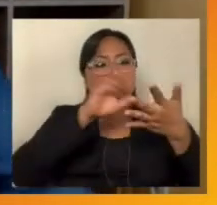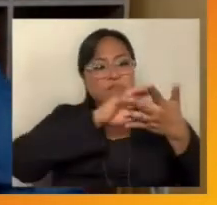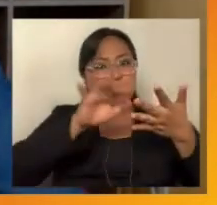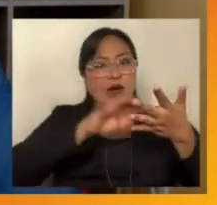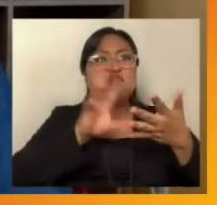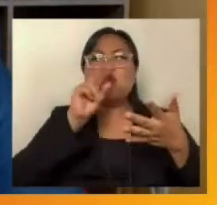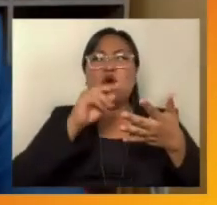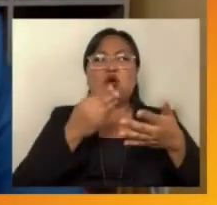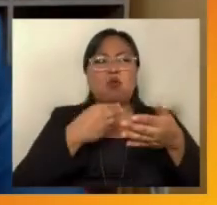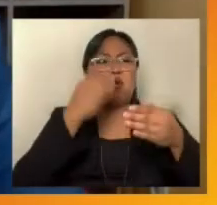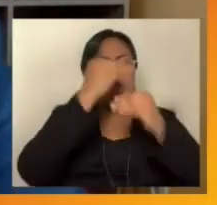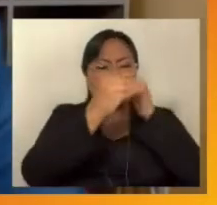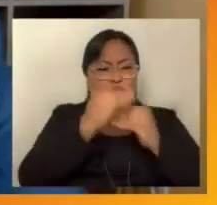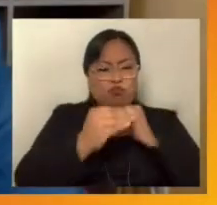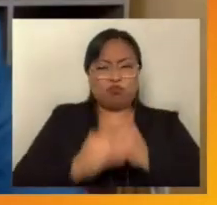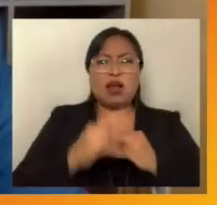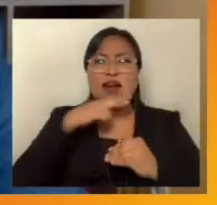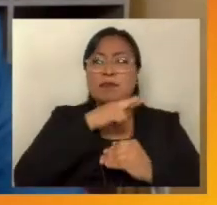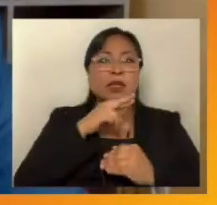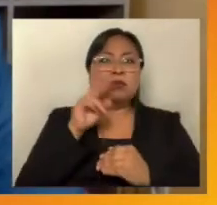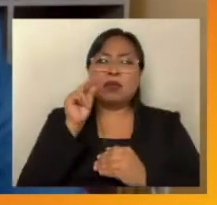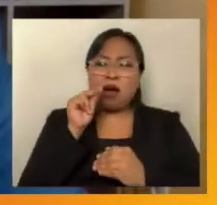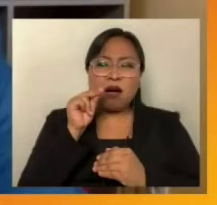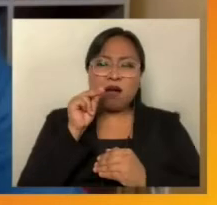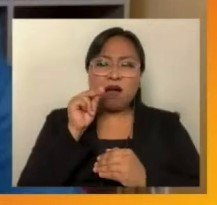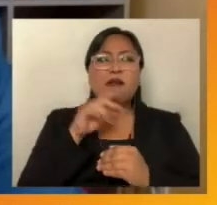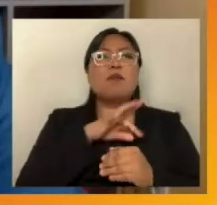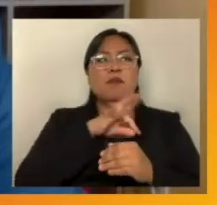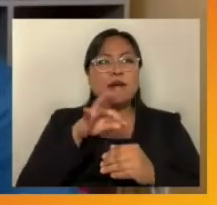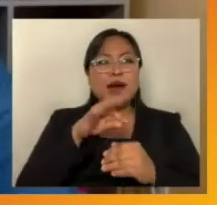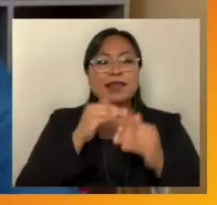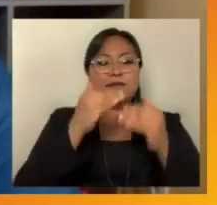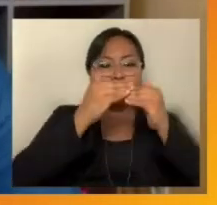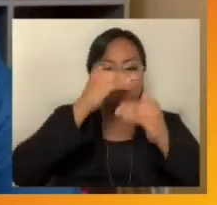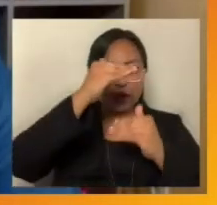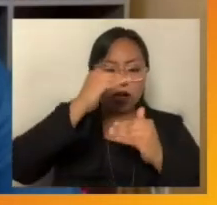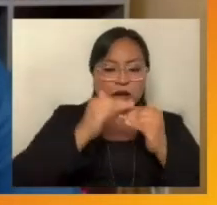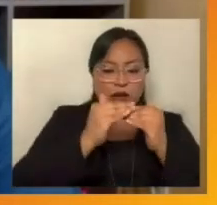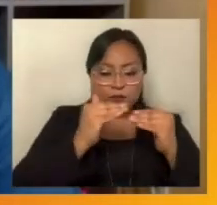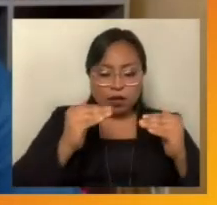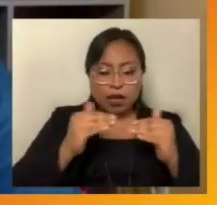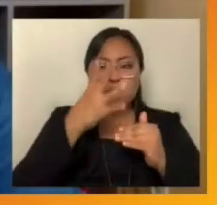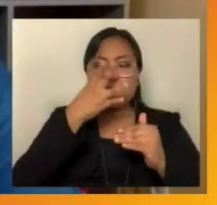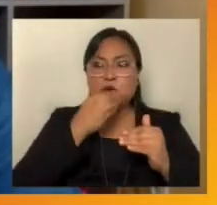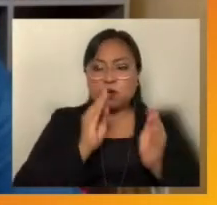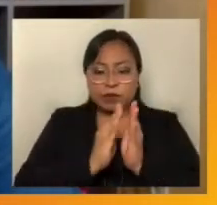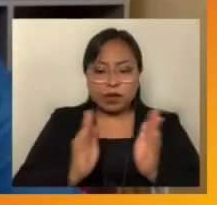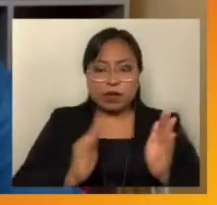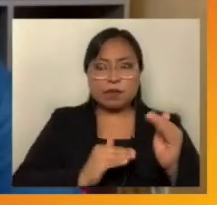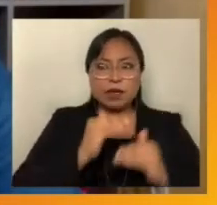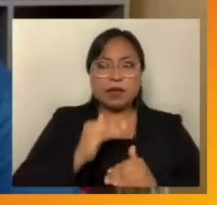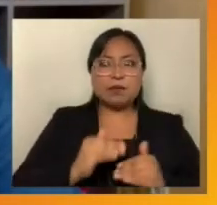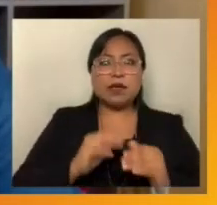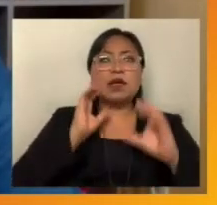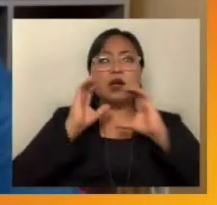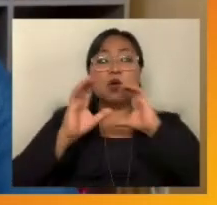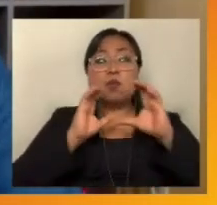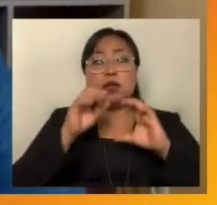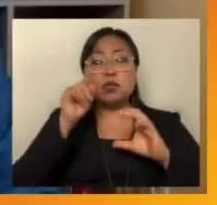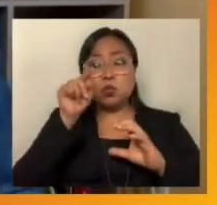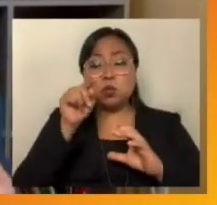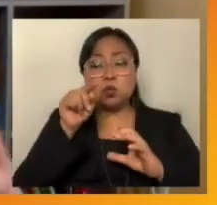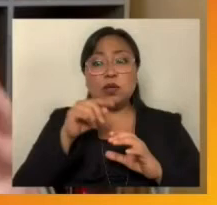ta, ta, los renglones todos seguidos sin espacios. Que yo vaya a leer una comunicación tuya en